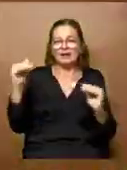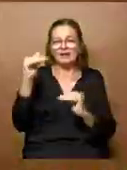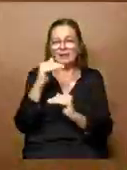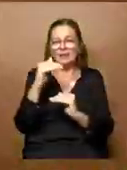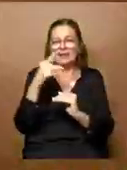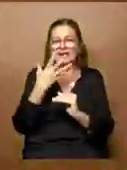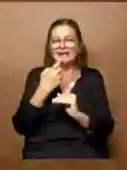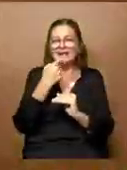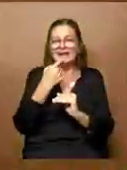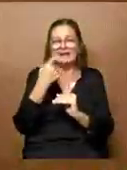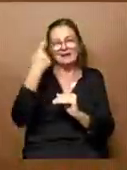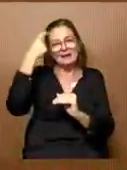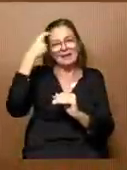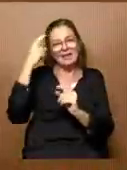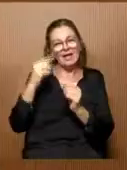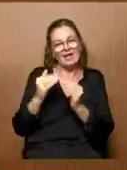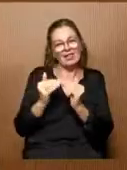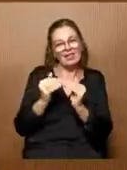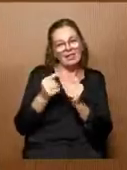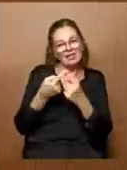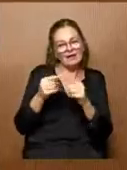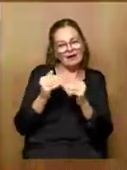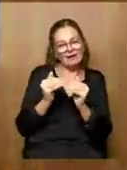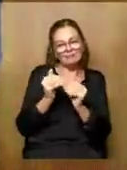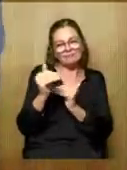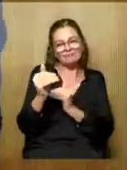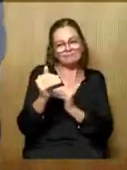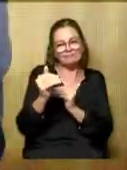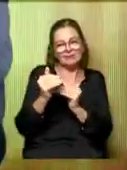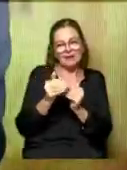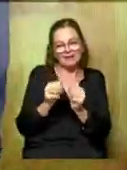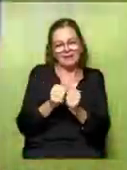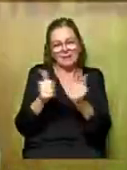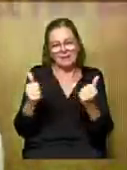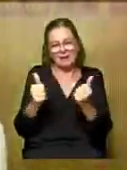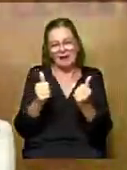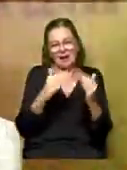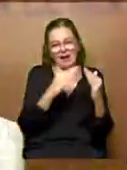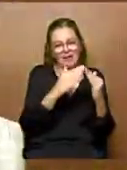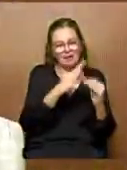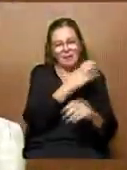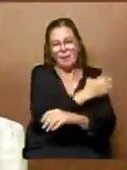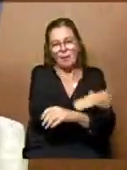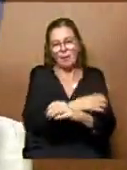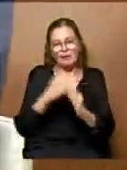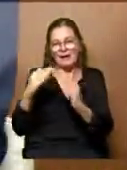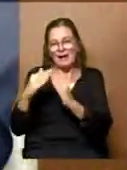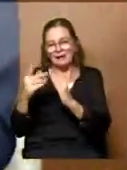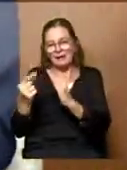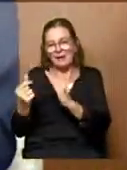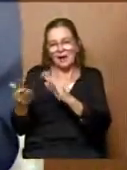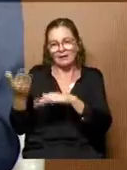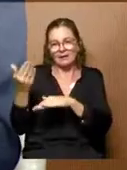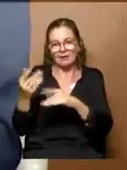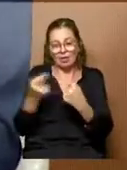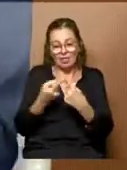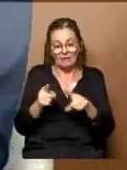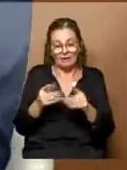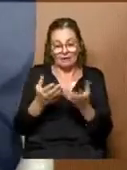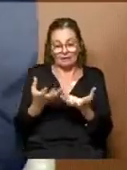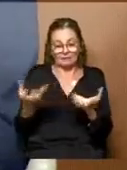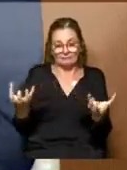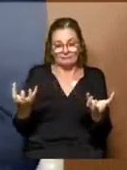para fijar ideas, a la distancia relativa que separa a hogares pobres de hogares más ricos. Son dimensiones distintas,